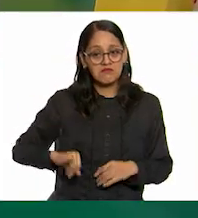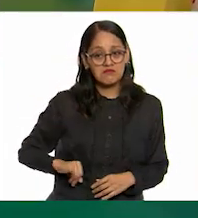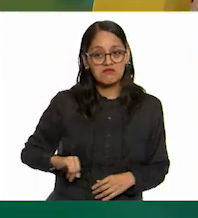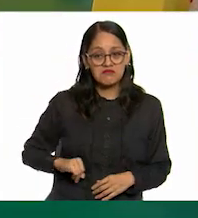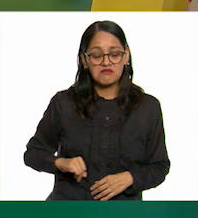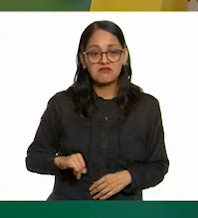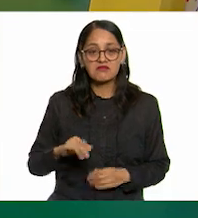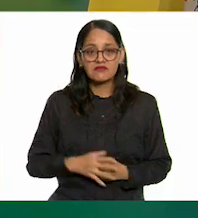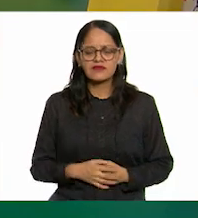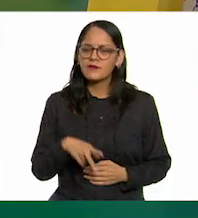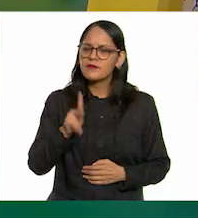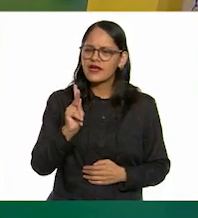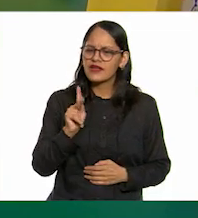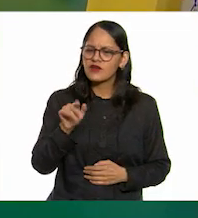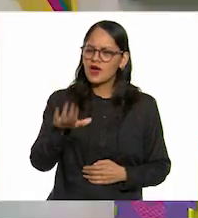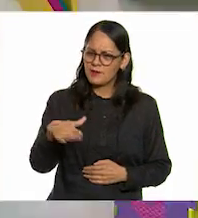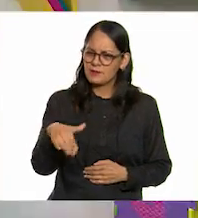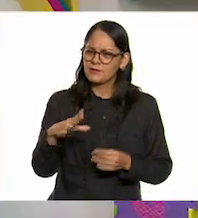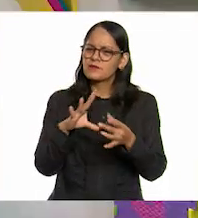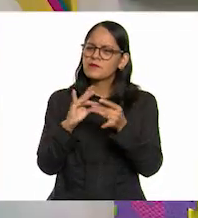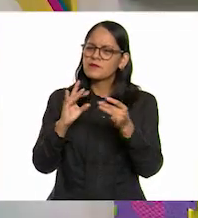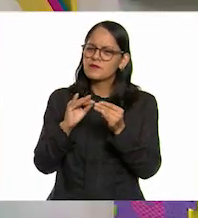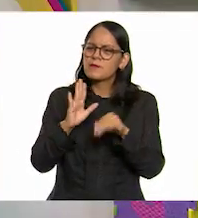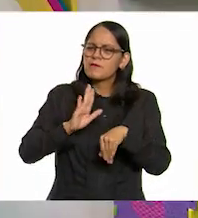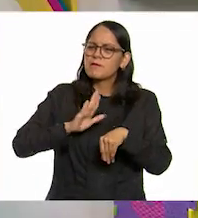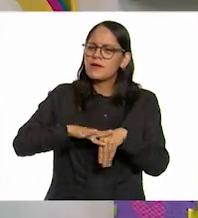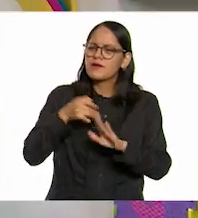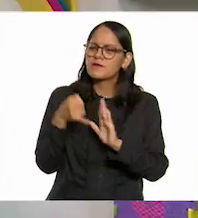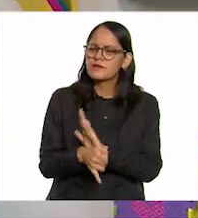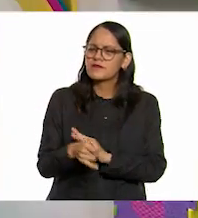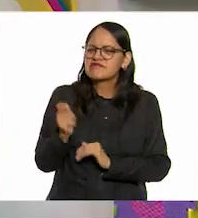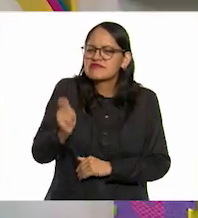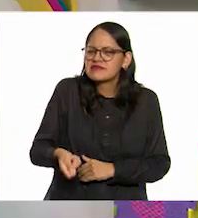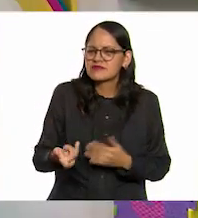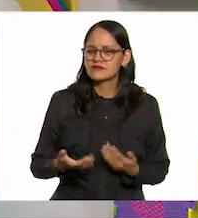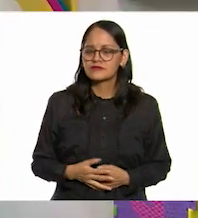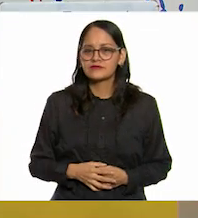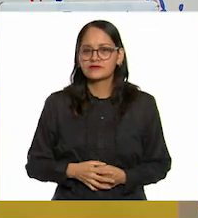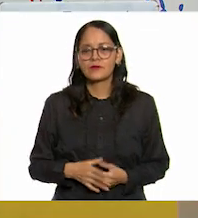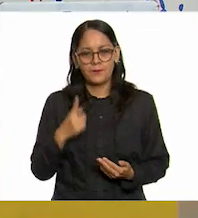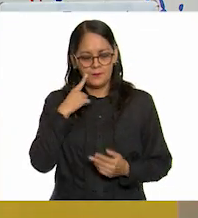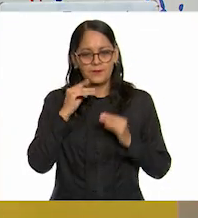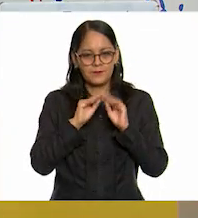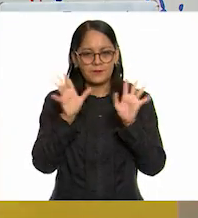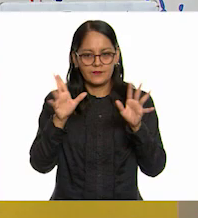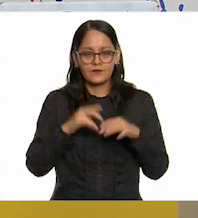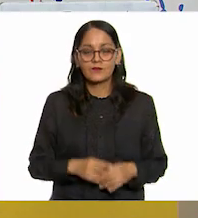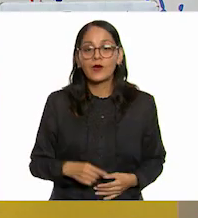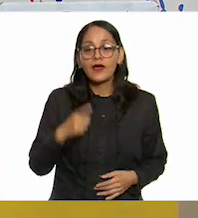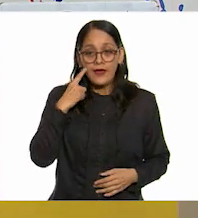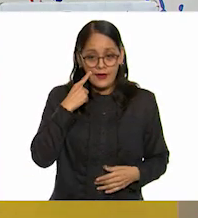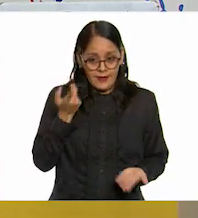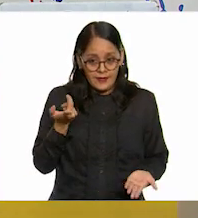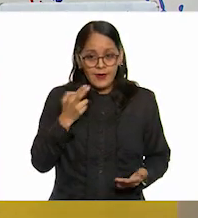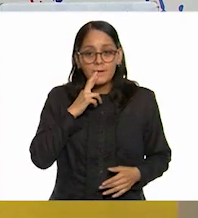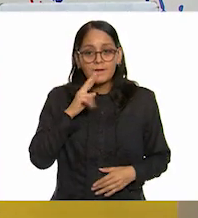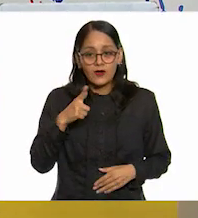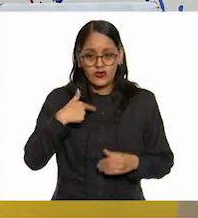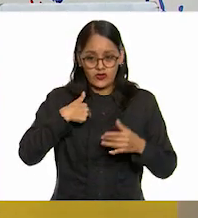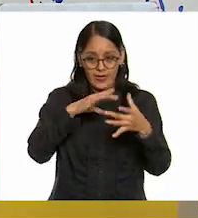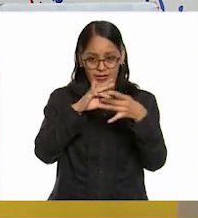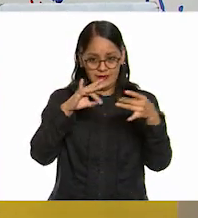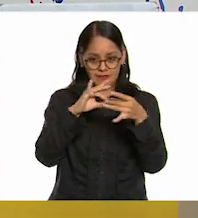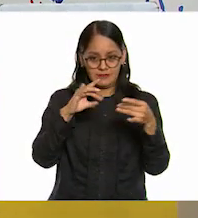maestra Adri! Pero, ¿me podría explicar un poco más sobre todo esto? Claro. ¿Qué te parece si mientras te